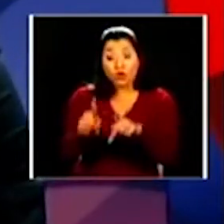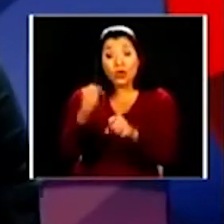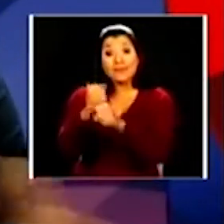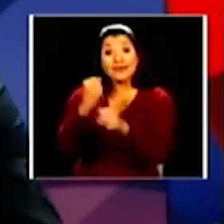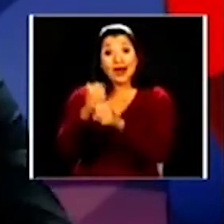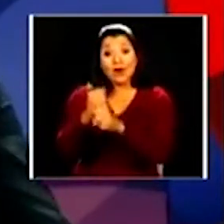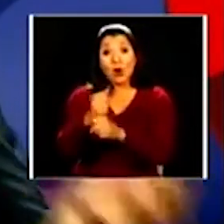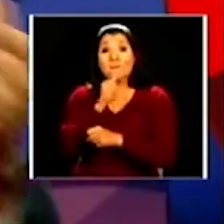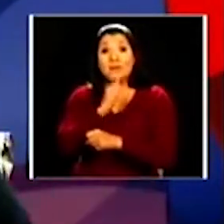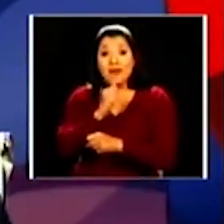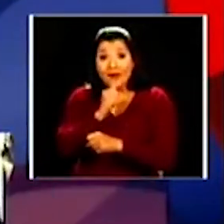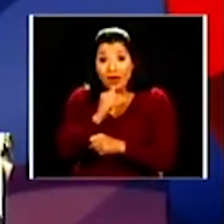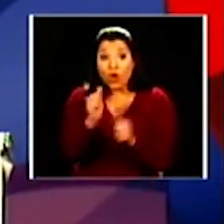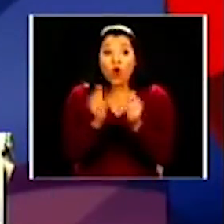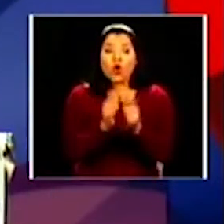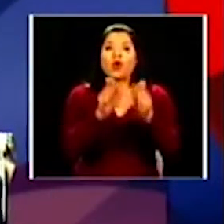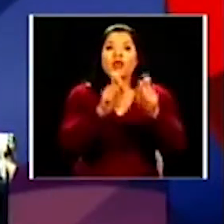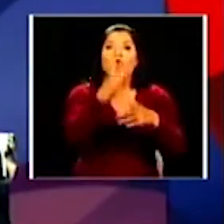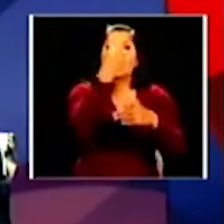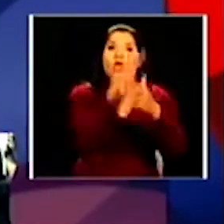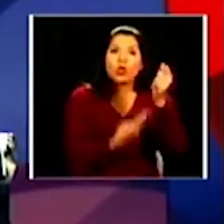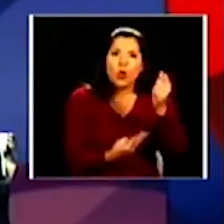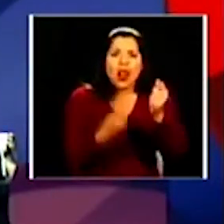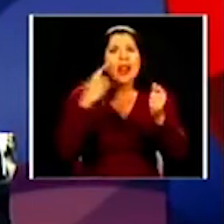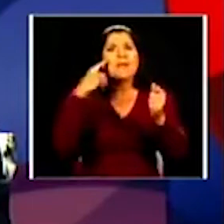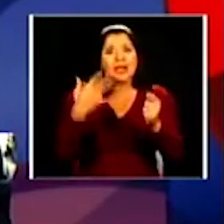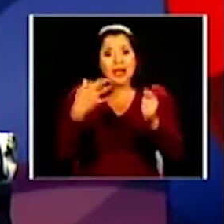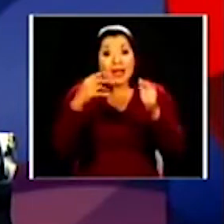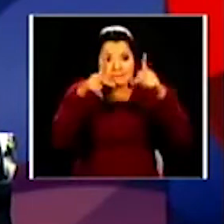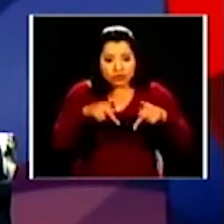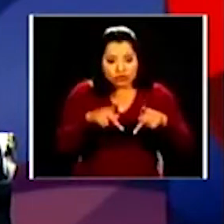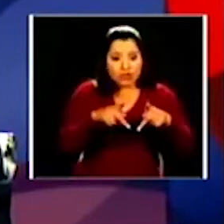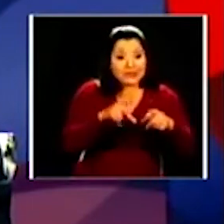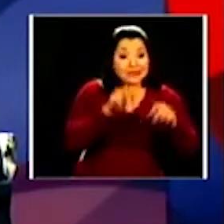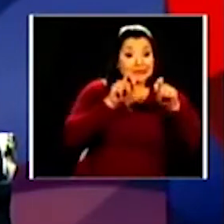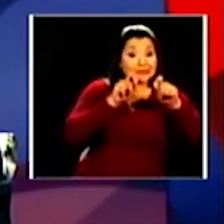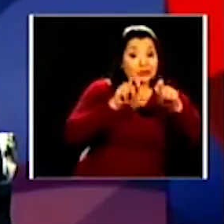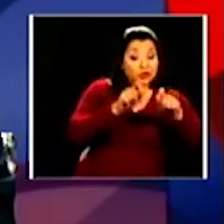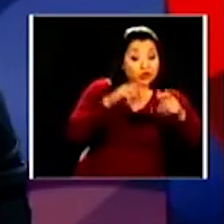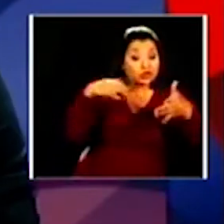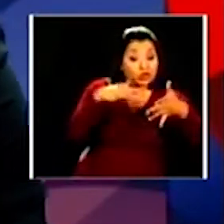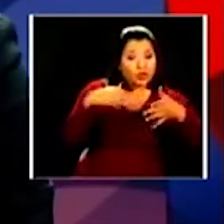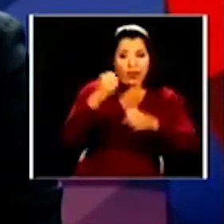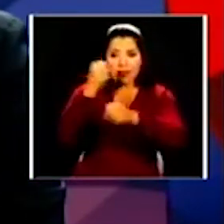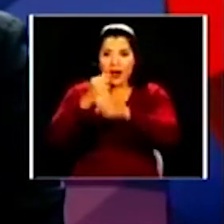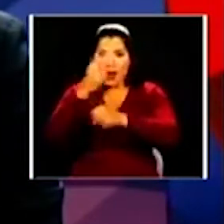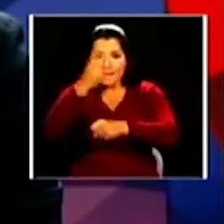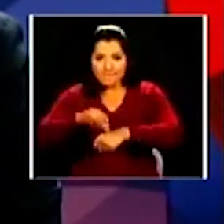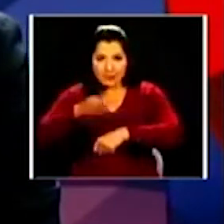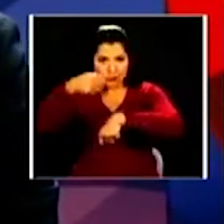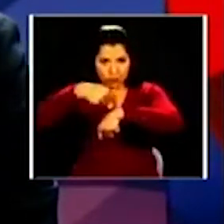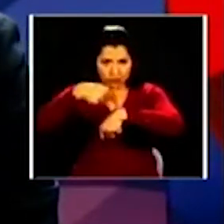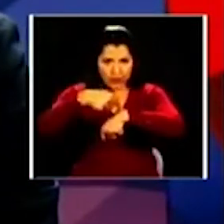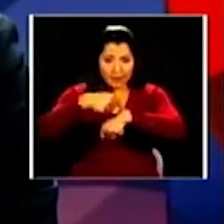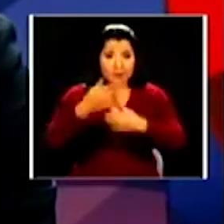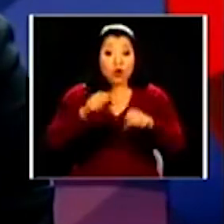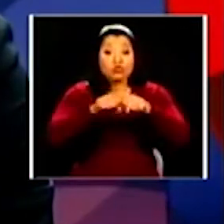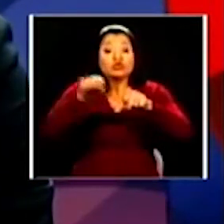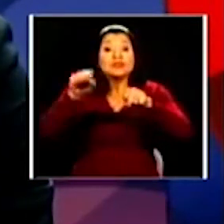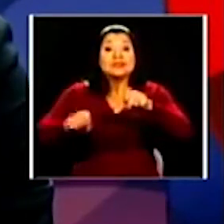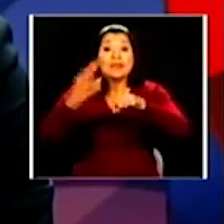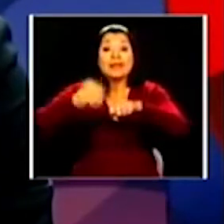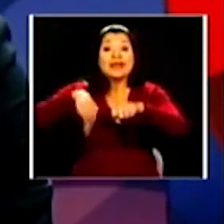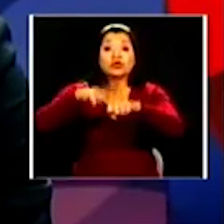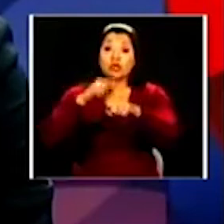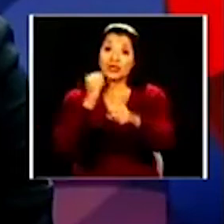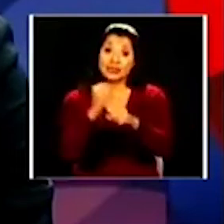dual para incorporar a personas a sus fuentes de trabajo y un sistema nacional de empleo. Esas son propuestas concretas para mejorar esa